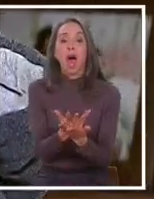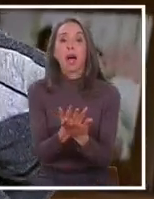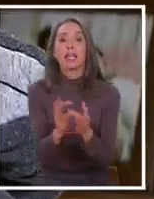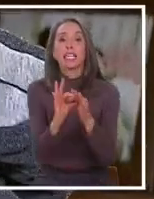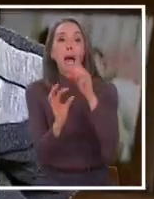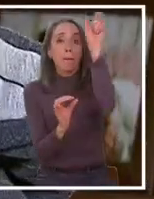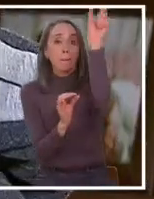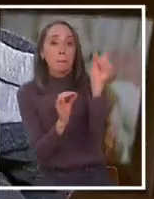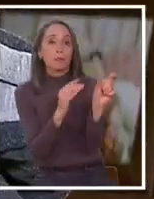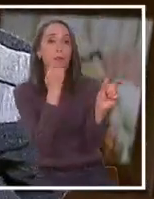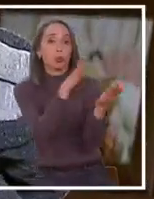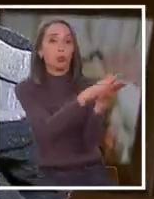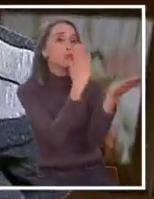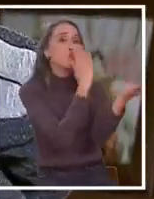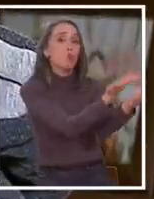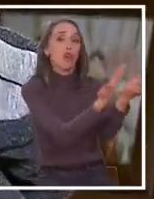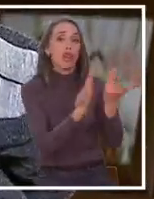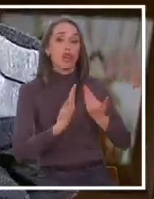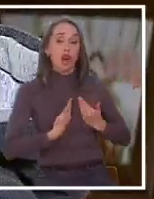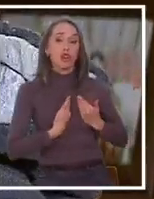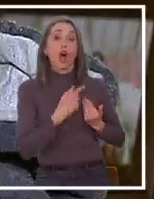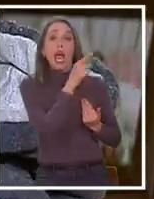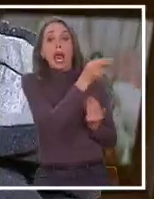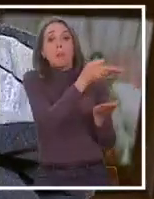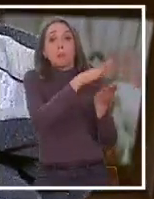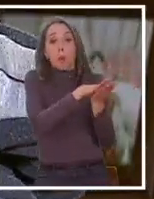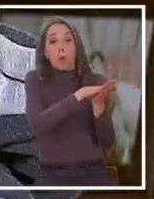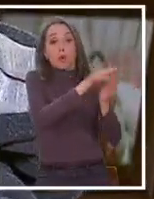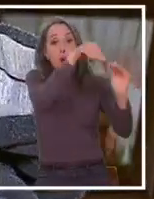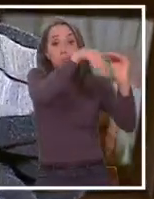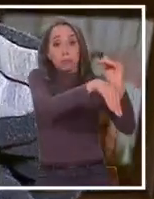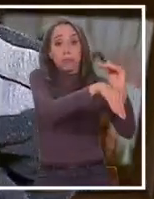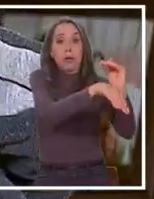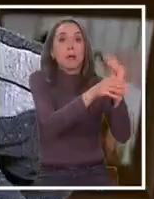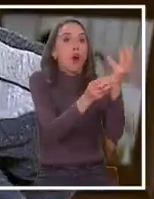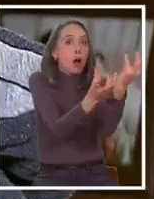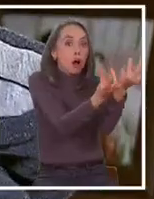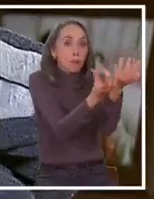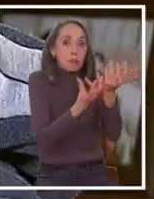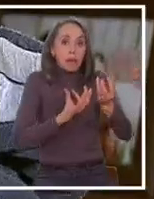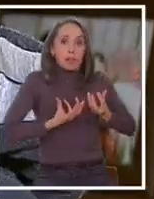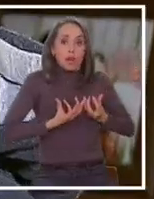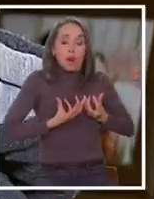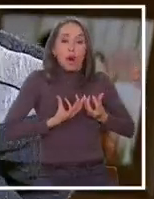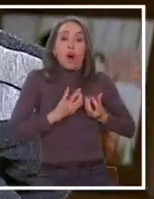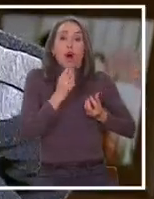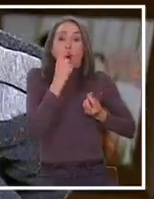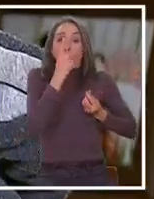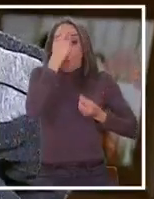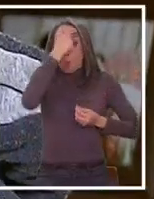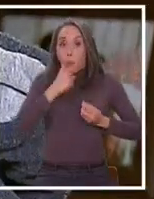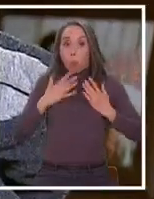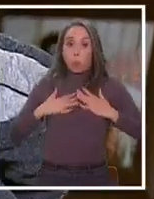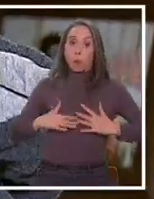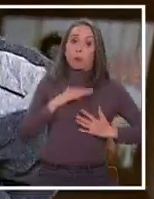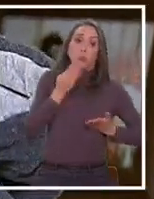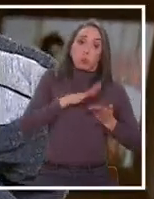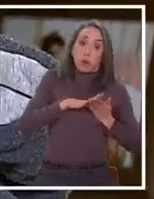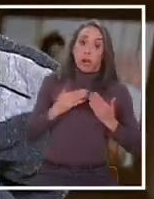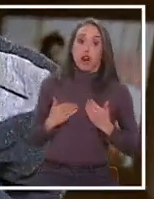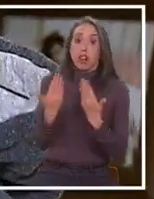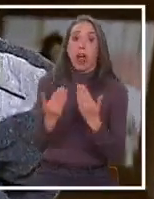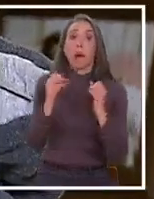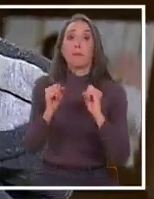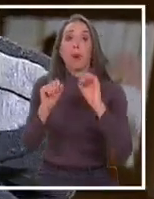esa persona, así como yo recibí una parte de él, quizás cuántas personas más recibieron, porque hasta 7 personas pueden recibir de una